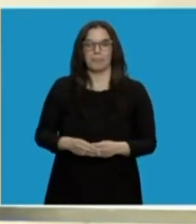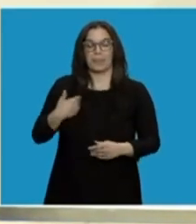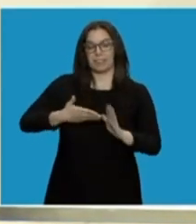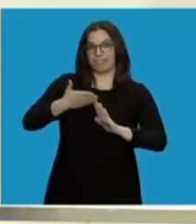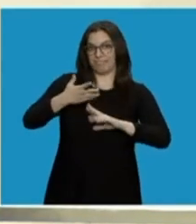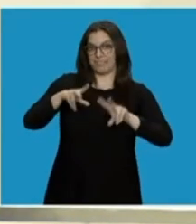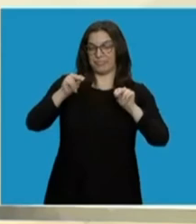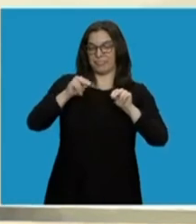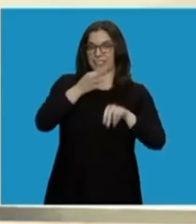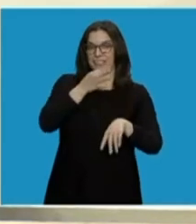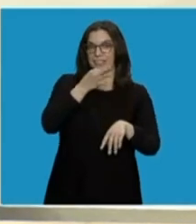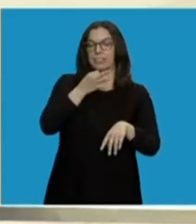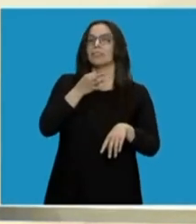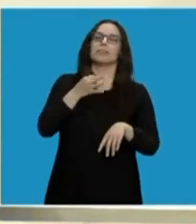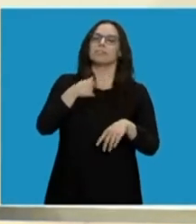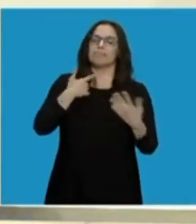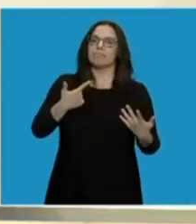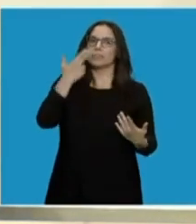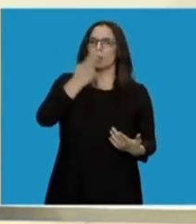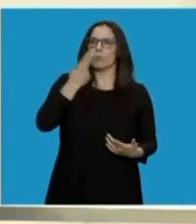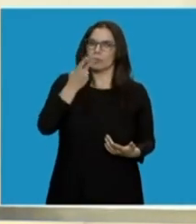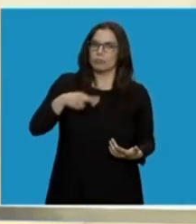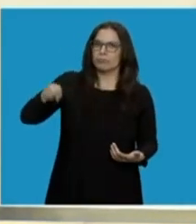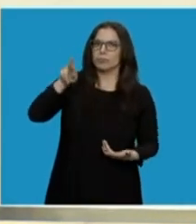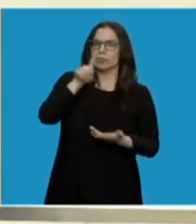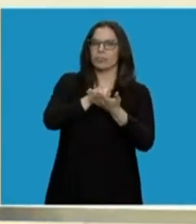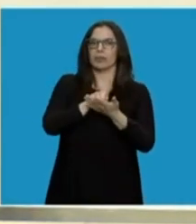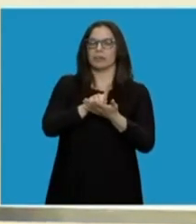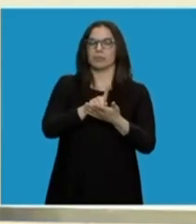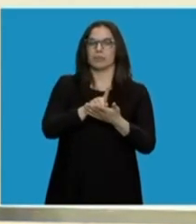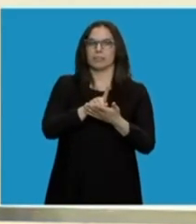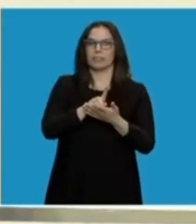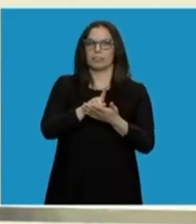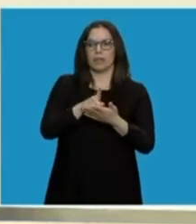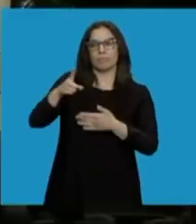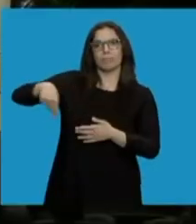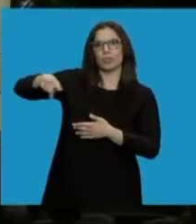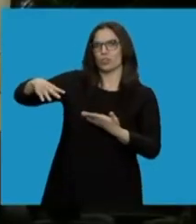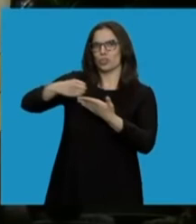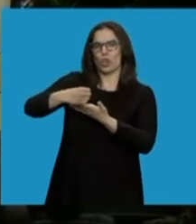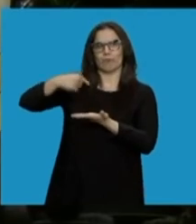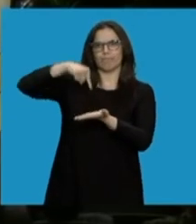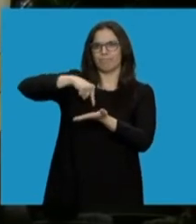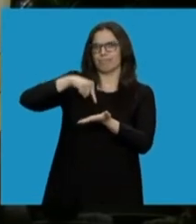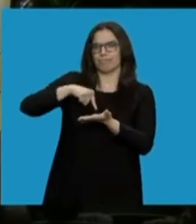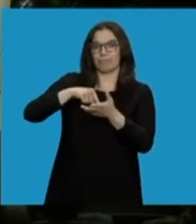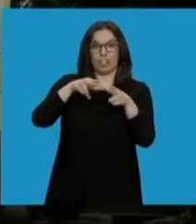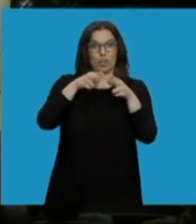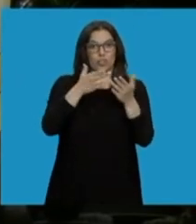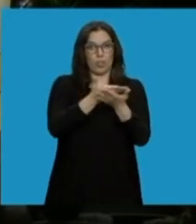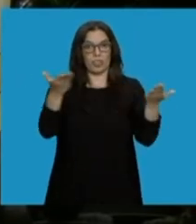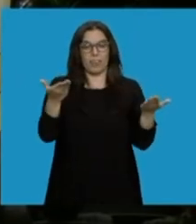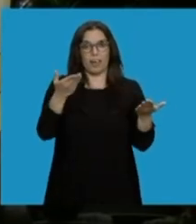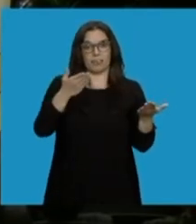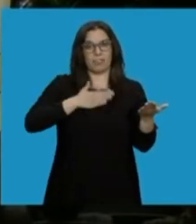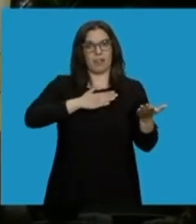ya, reitero mi compromiso de extender algo que reclamáis todos, que reclama la sociedad